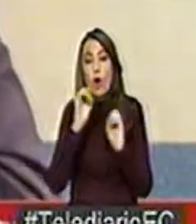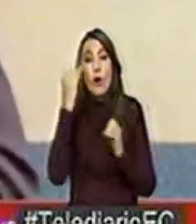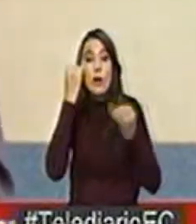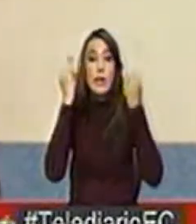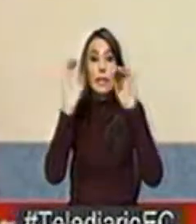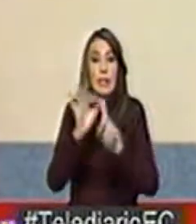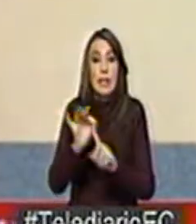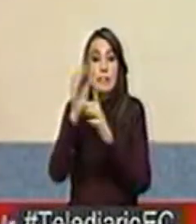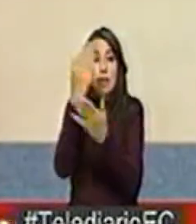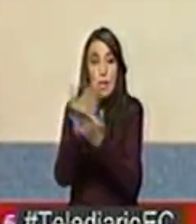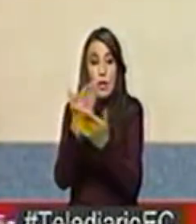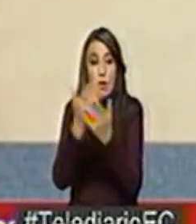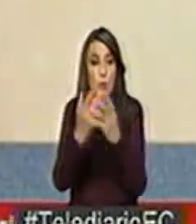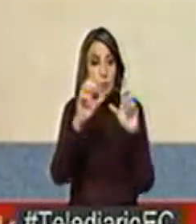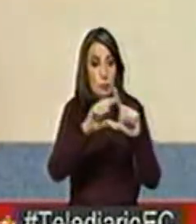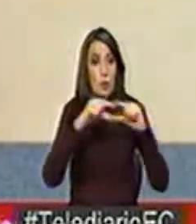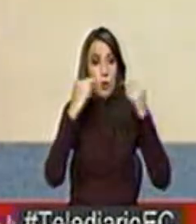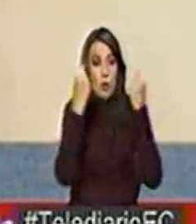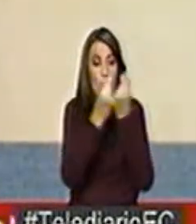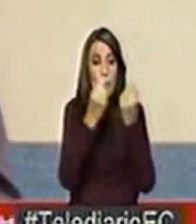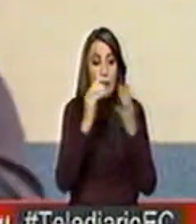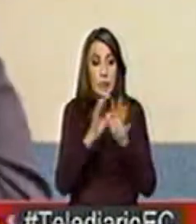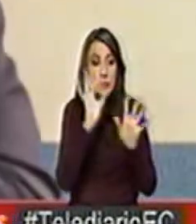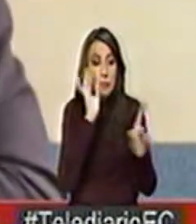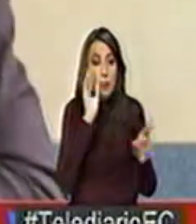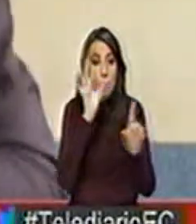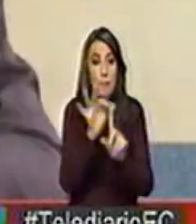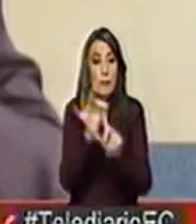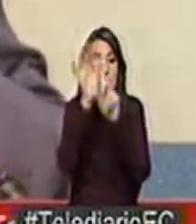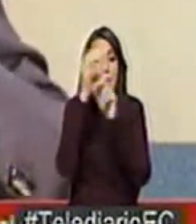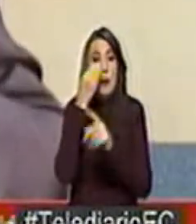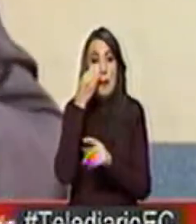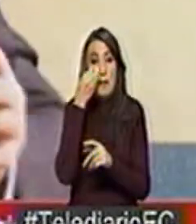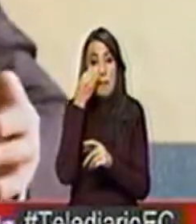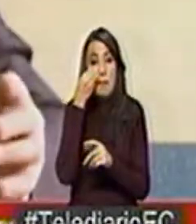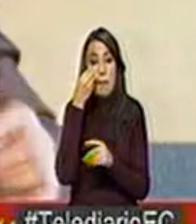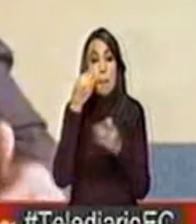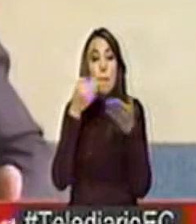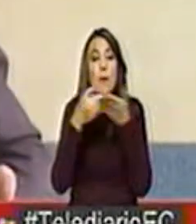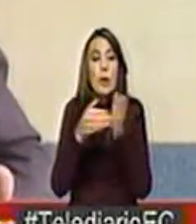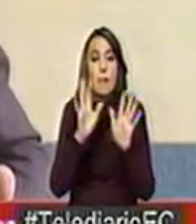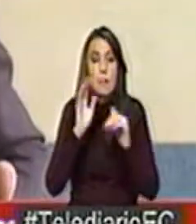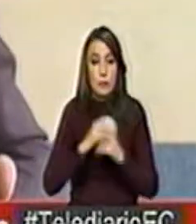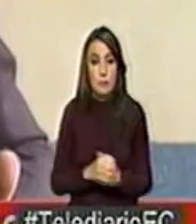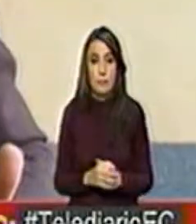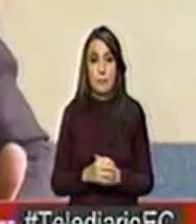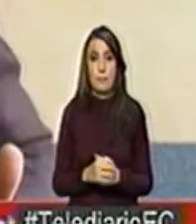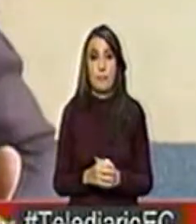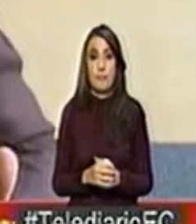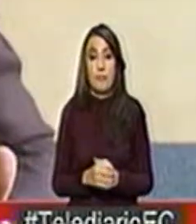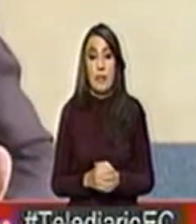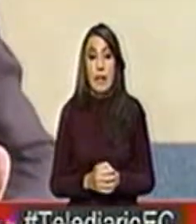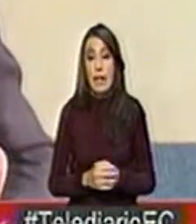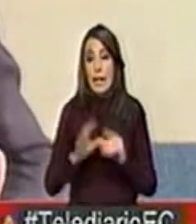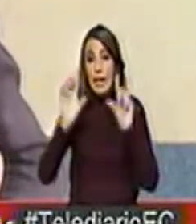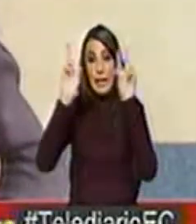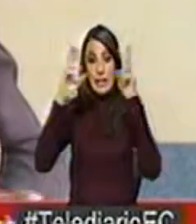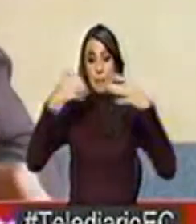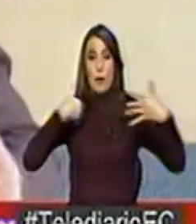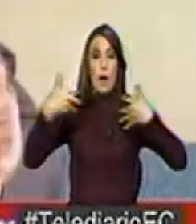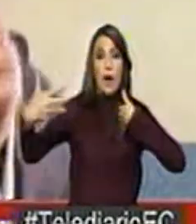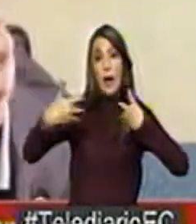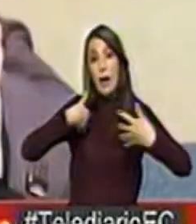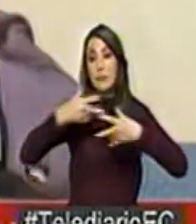favorezcan a los sectores de manera particular por ejemplo el sector de los artesanos nos están viendo